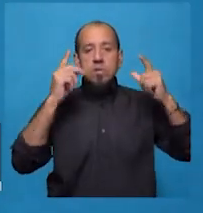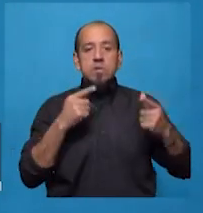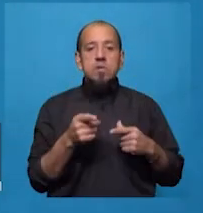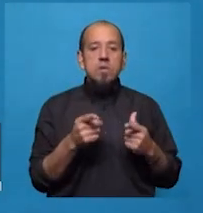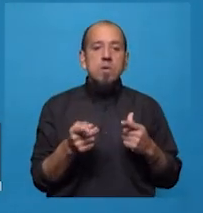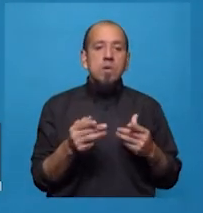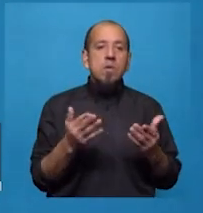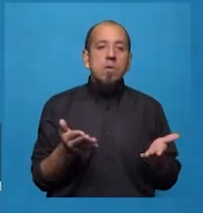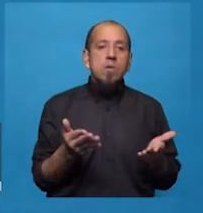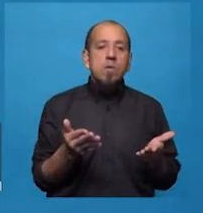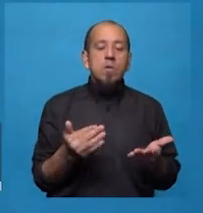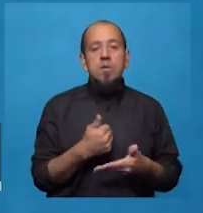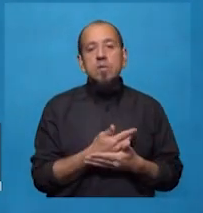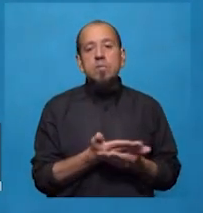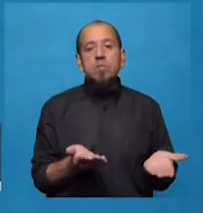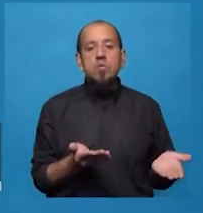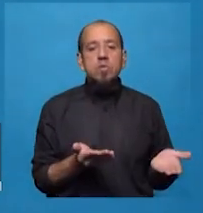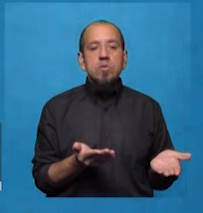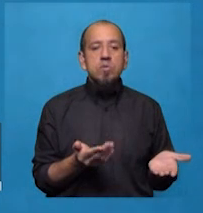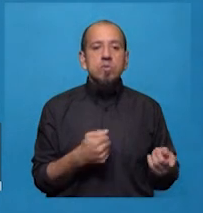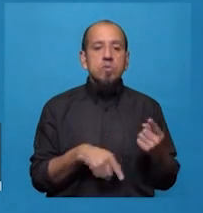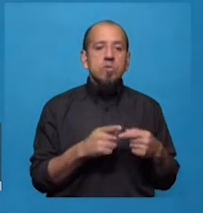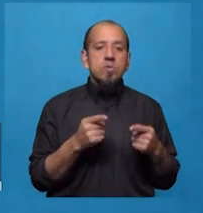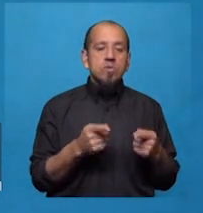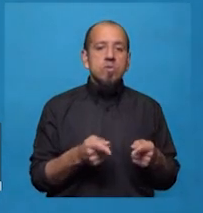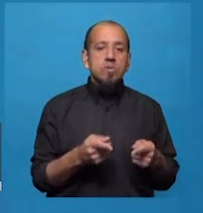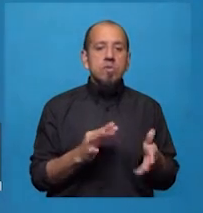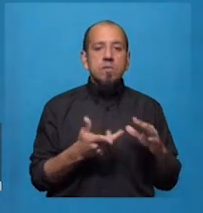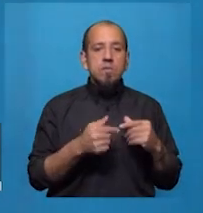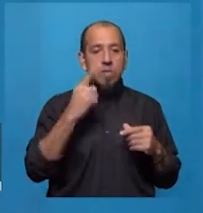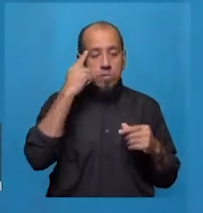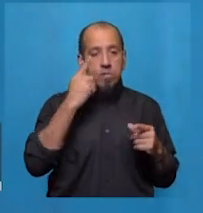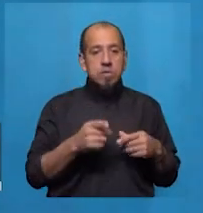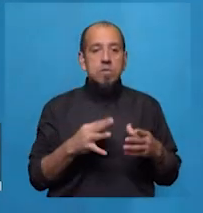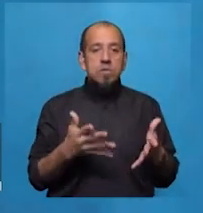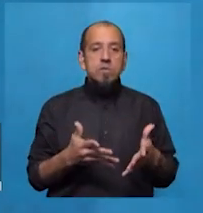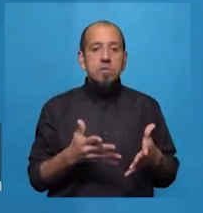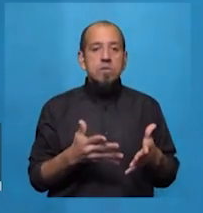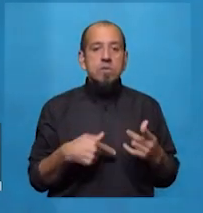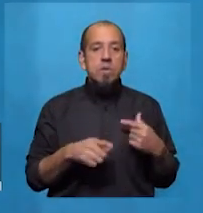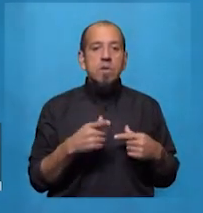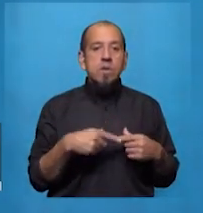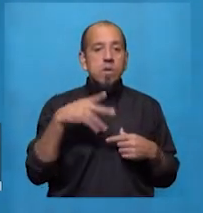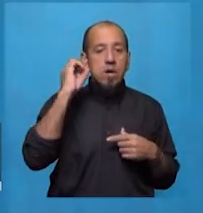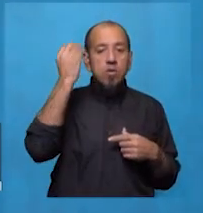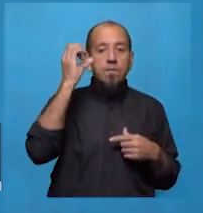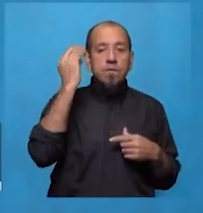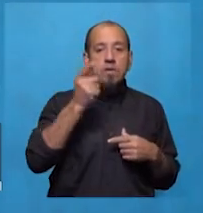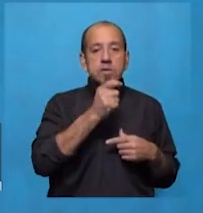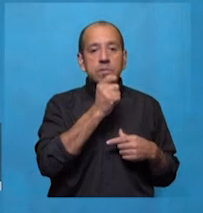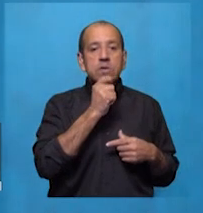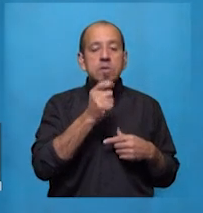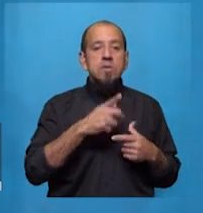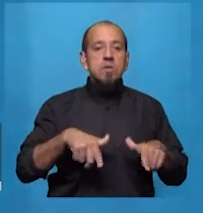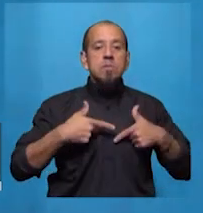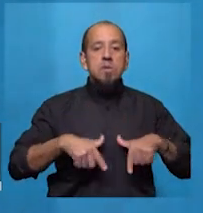lo último y la demostración más cruda de esta de esta manera de pensar creo que es la conferencia de prensa que hace el ministro del interior